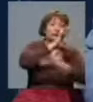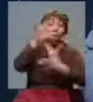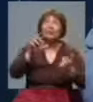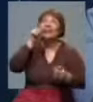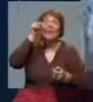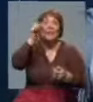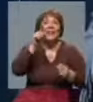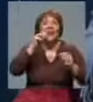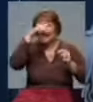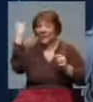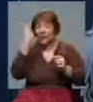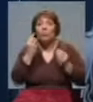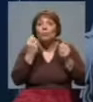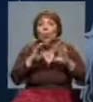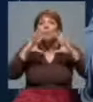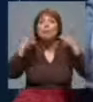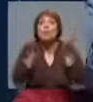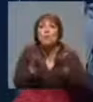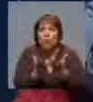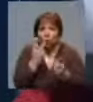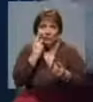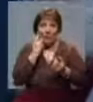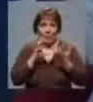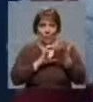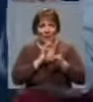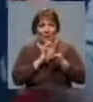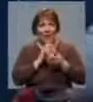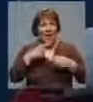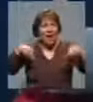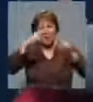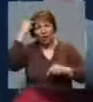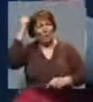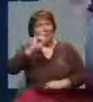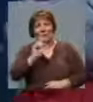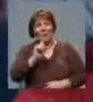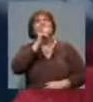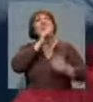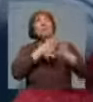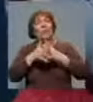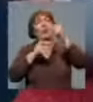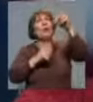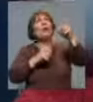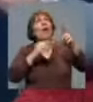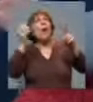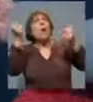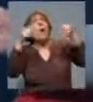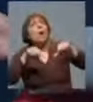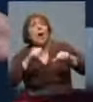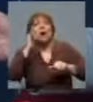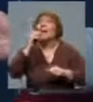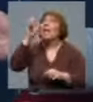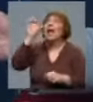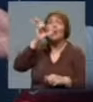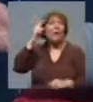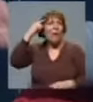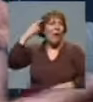este porque el mundo está en una tormenta porque era impensable lo que pasó en Estados Unidos y lo que está pasando en la Unión